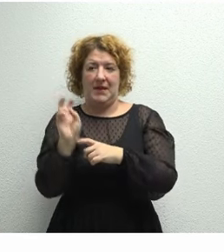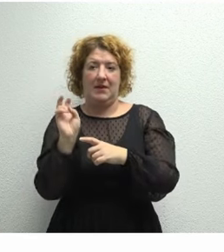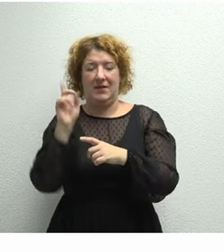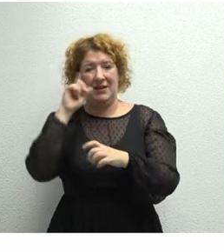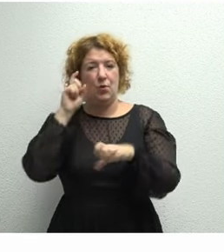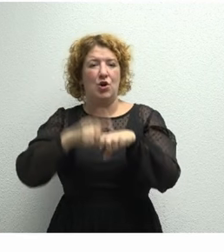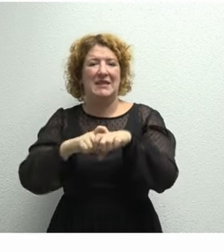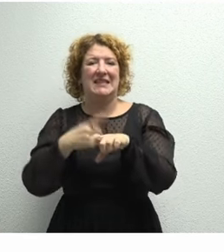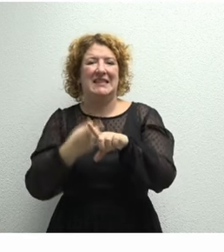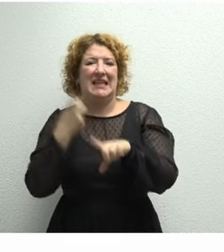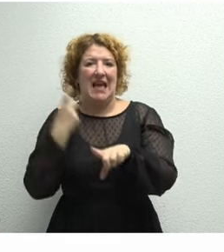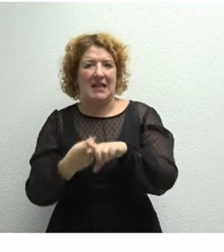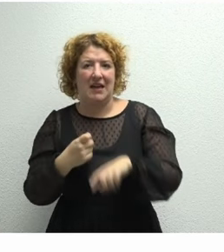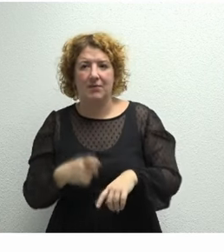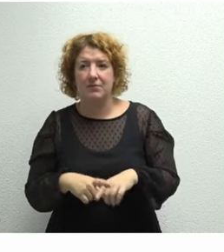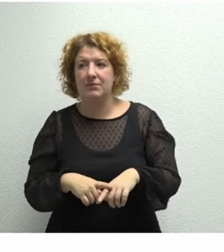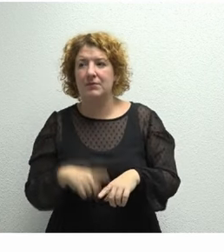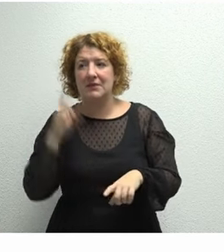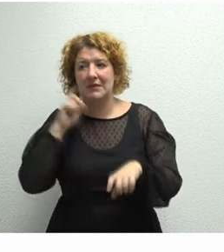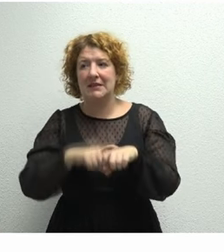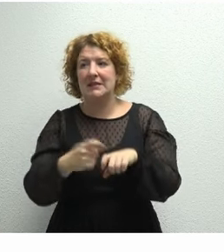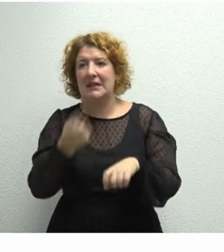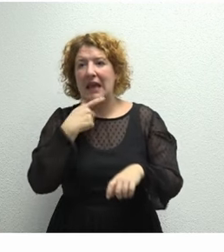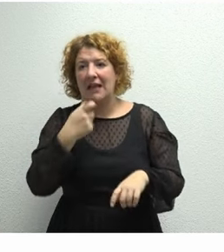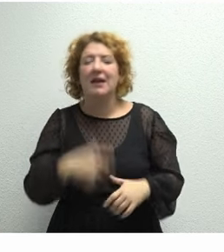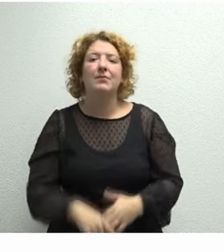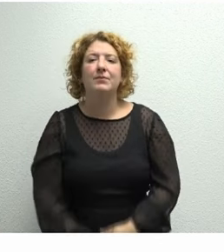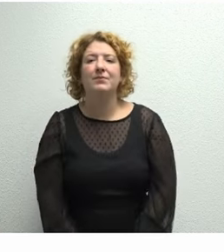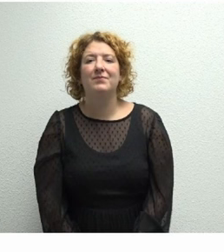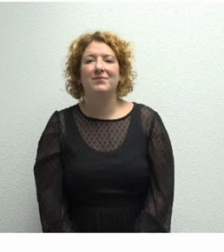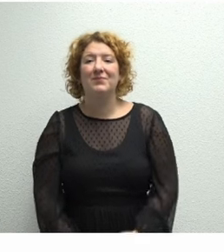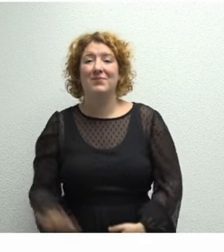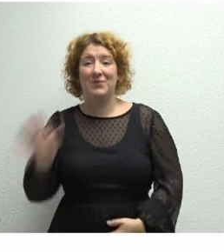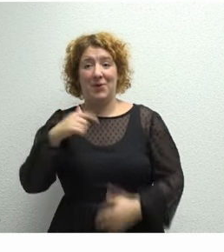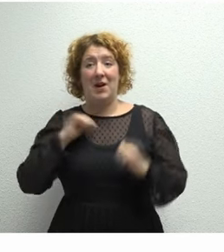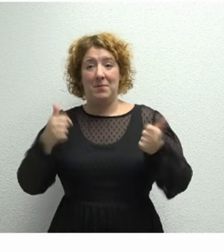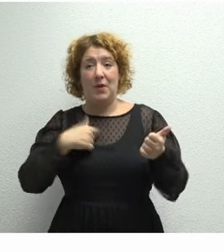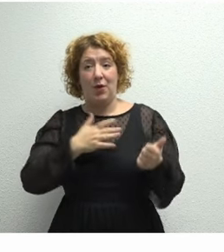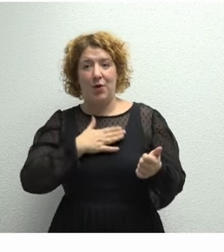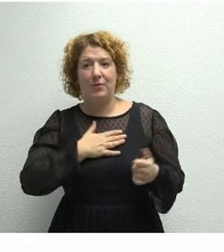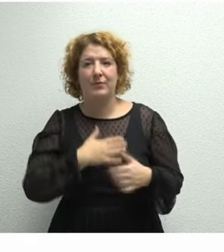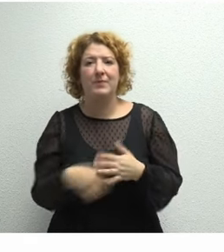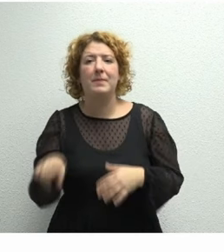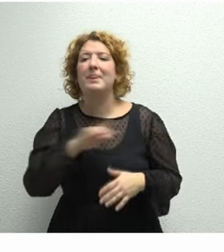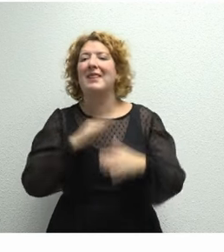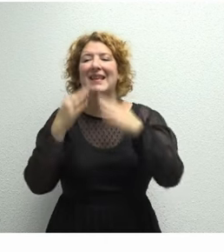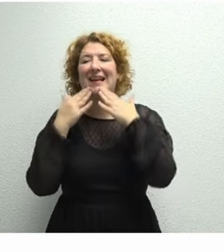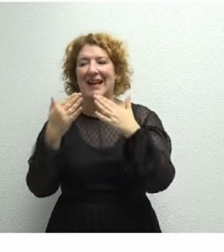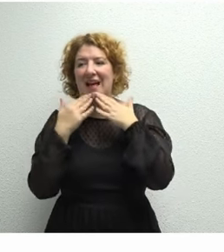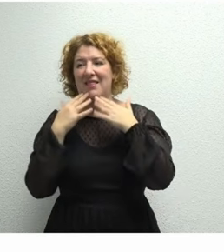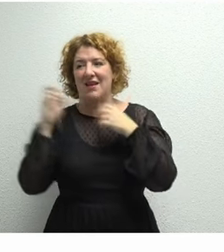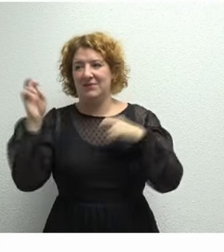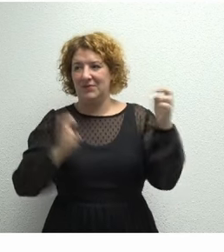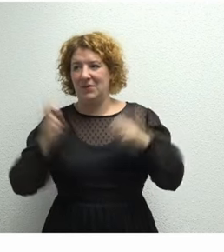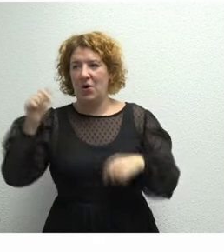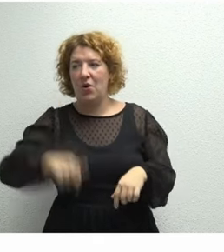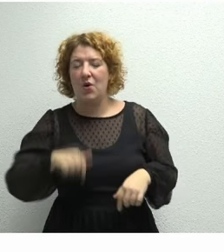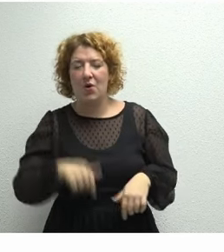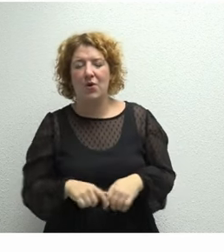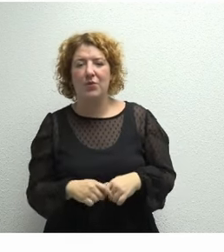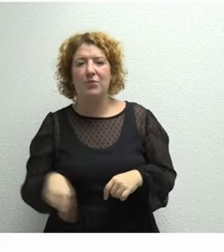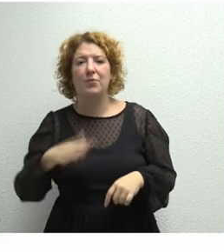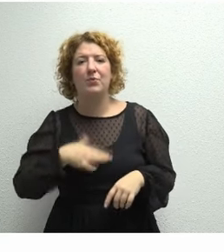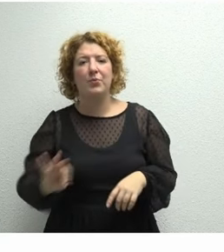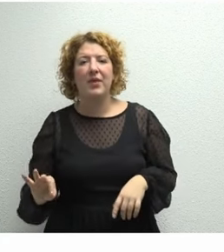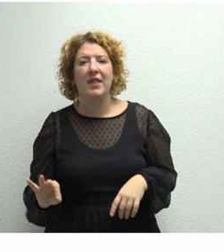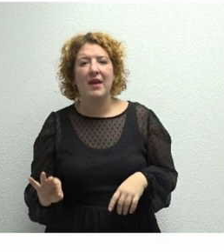vale empiezo yo eh Bueno antes de nada agradecer el estar hoy aquí y poder compartir